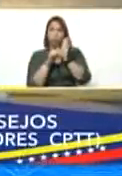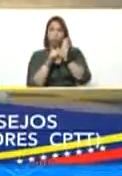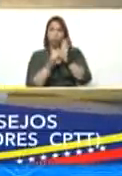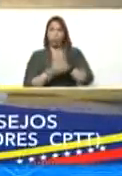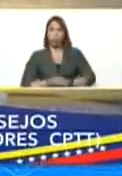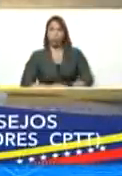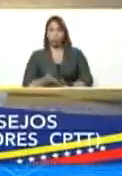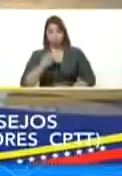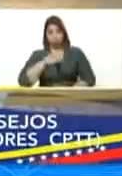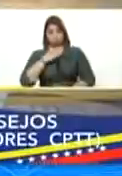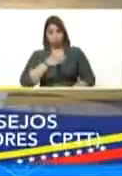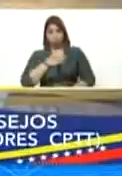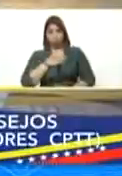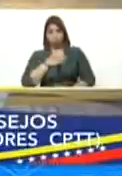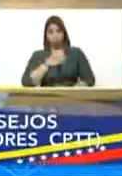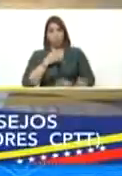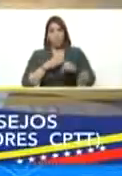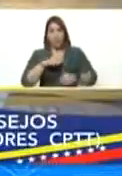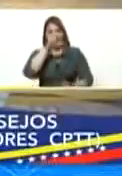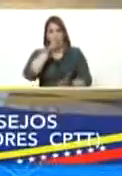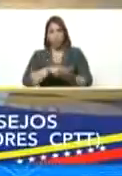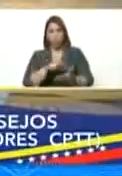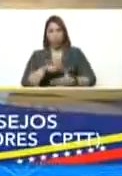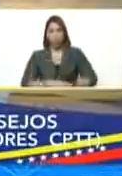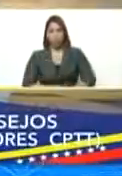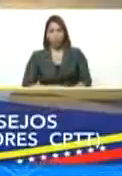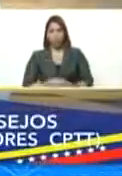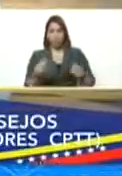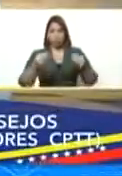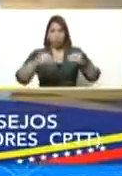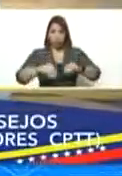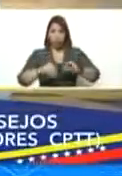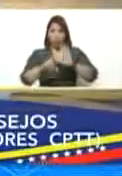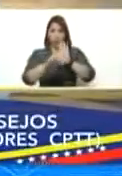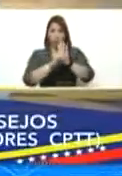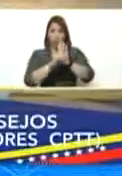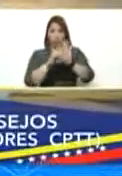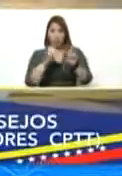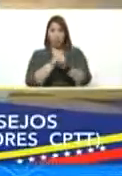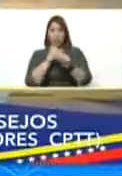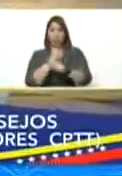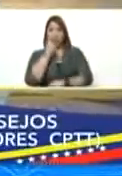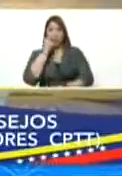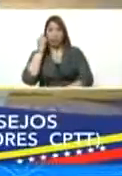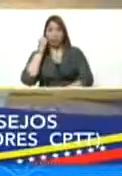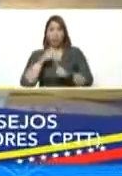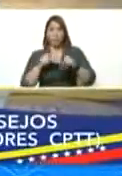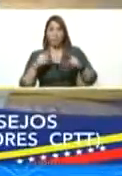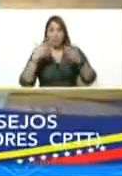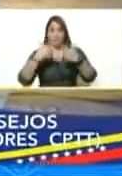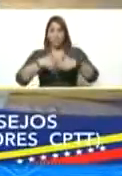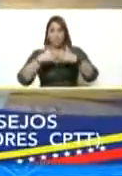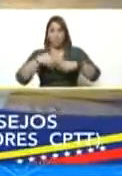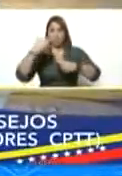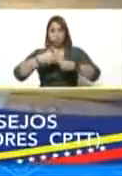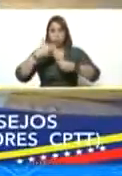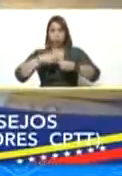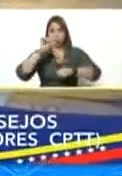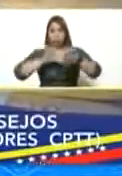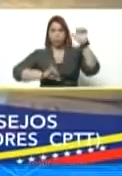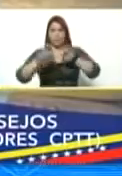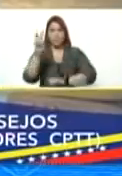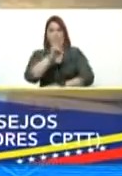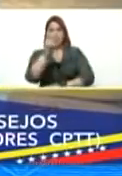mi consideración la aprobación de la convención colectiva del trabajo para la industria petroquímica de